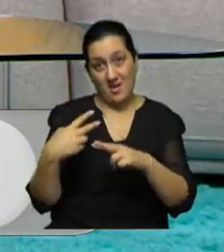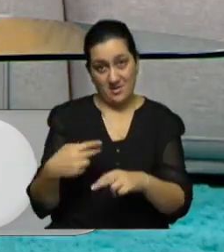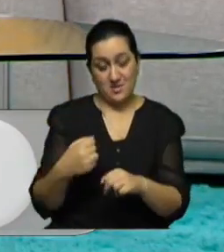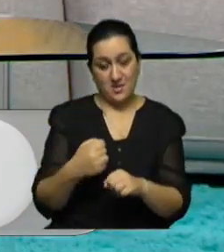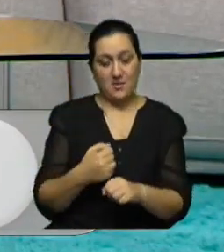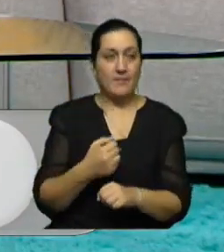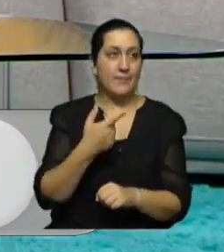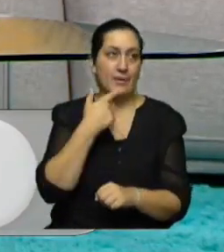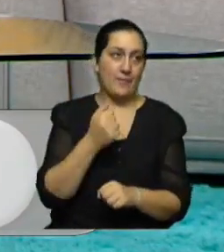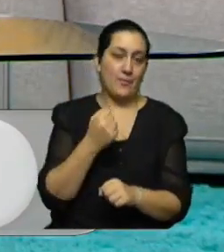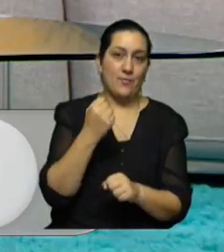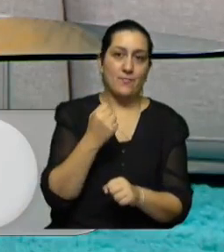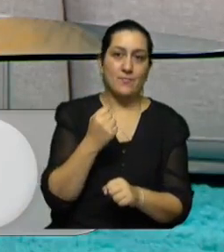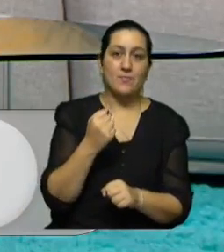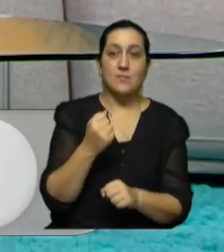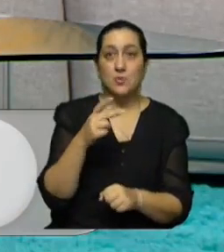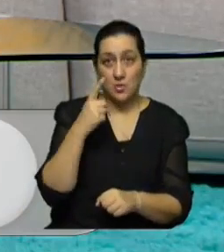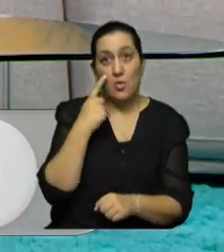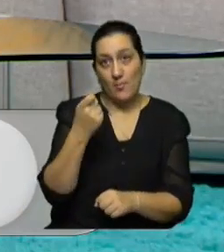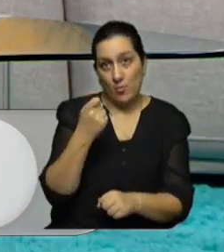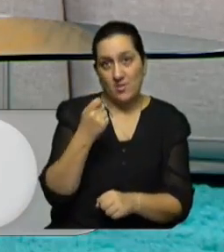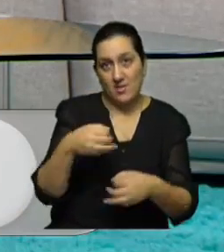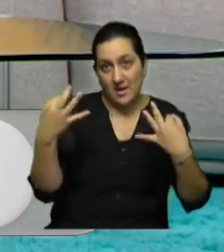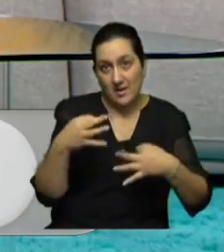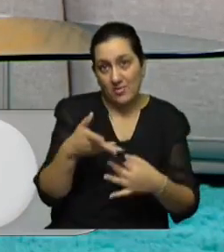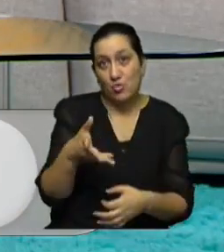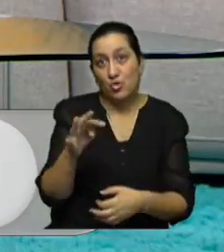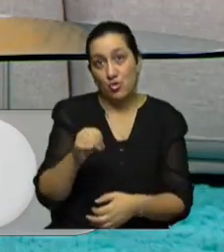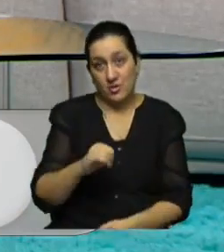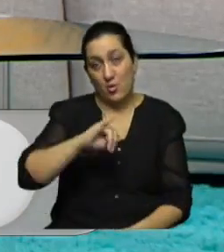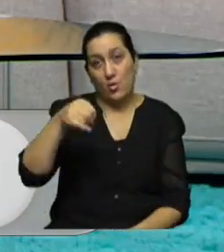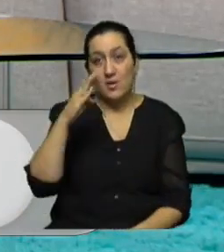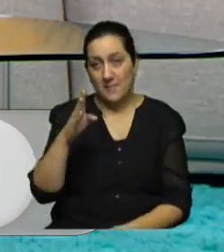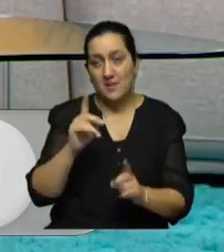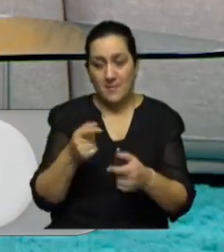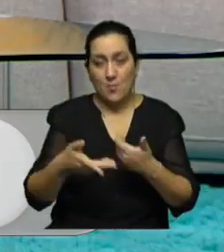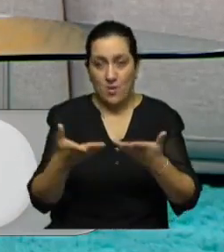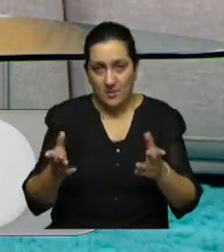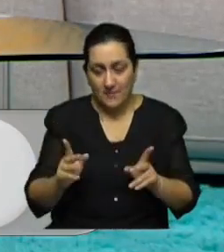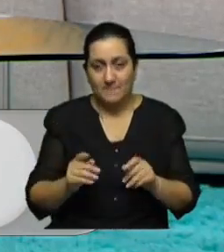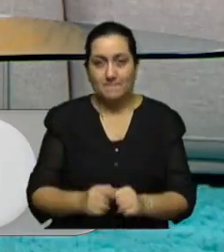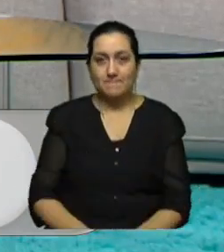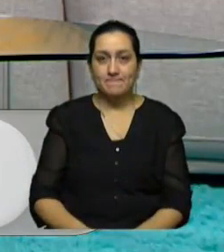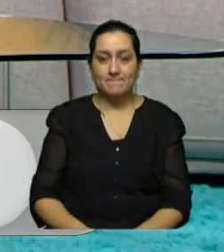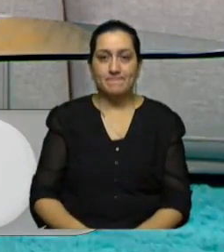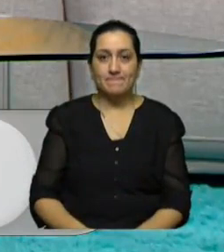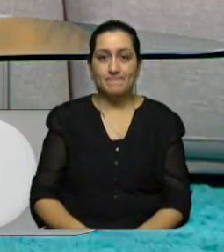Trabajar, que vemos la realidad nosotros todos los días, la trae JP, por ejemplo, hasta en este programa, para...